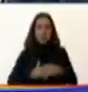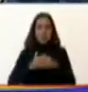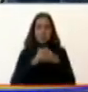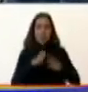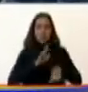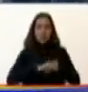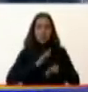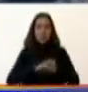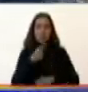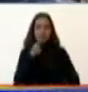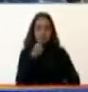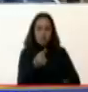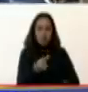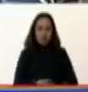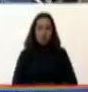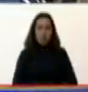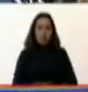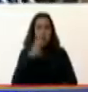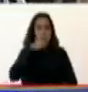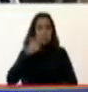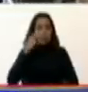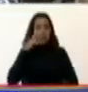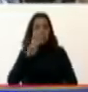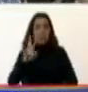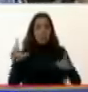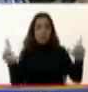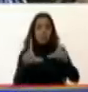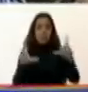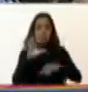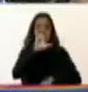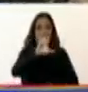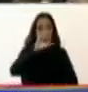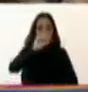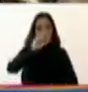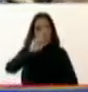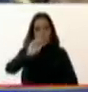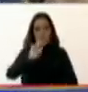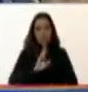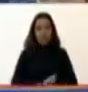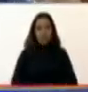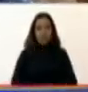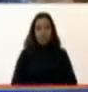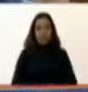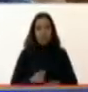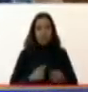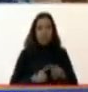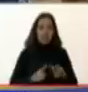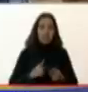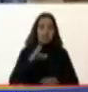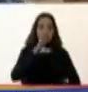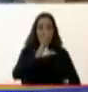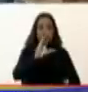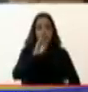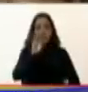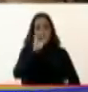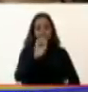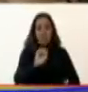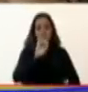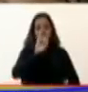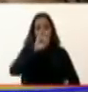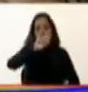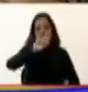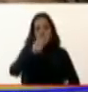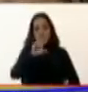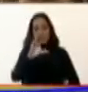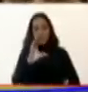usted dijo, la gente ve la televisión de CNN y NBC, CBS, todo eso, y no